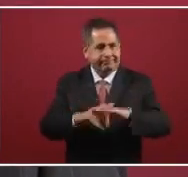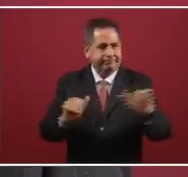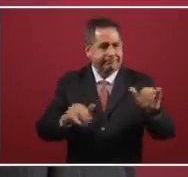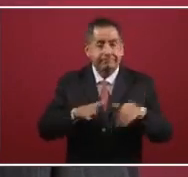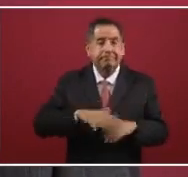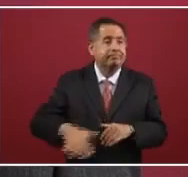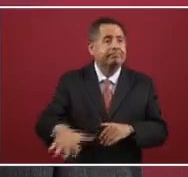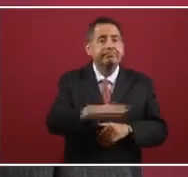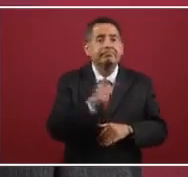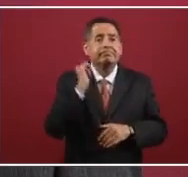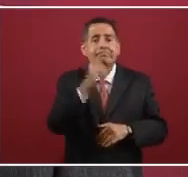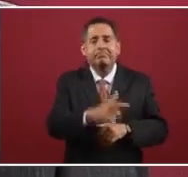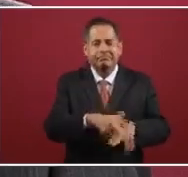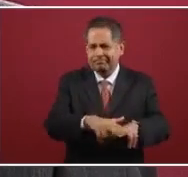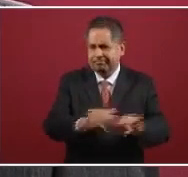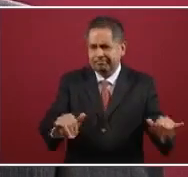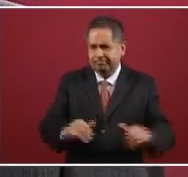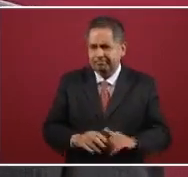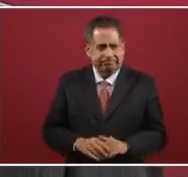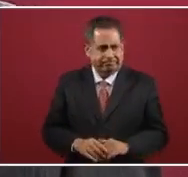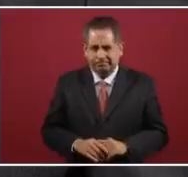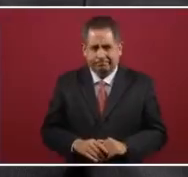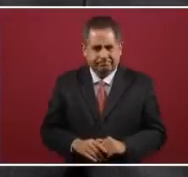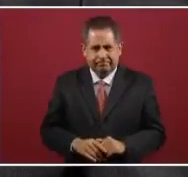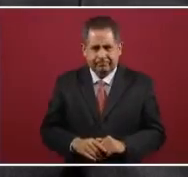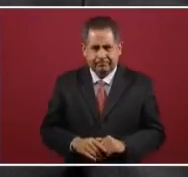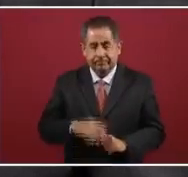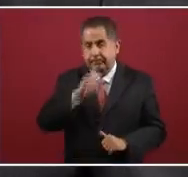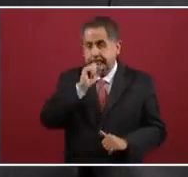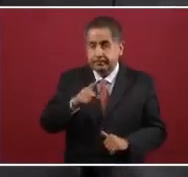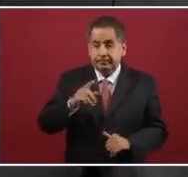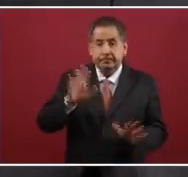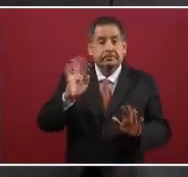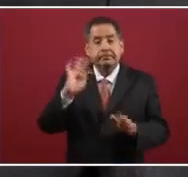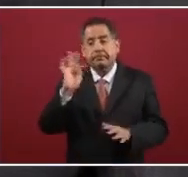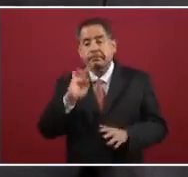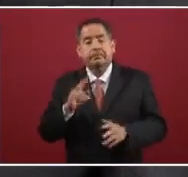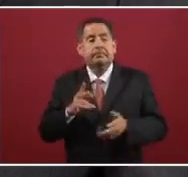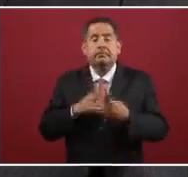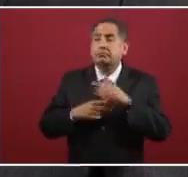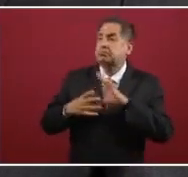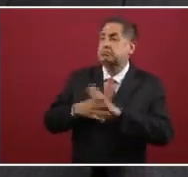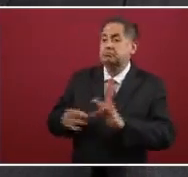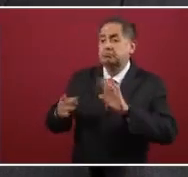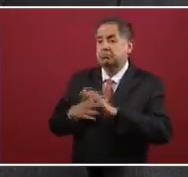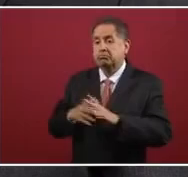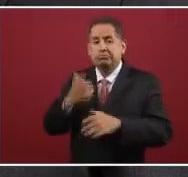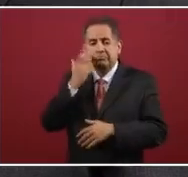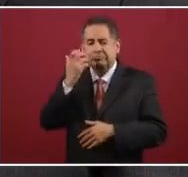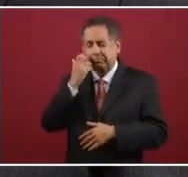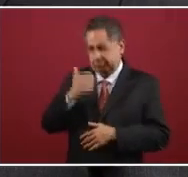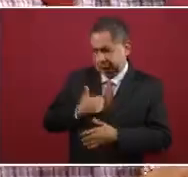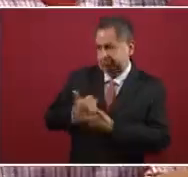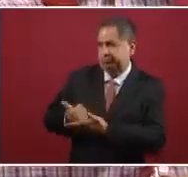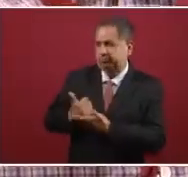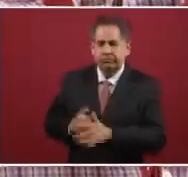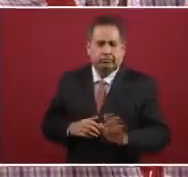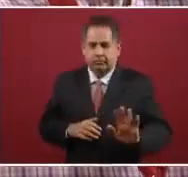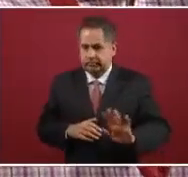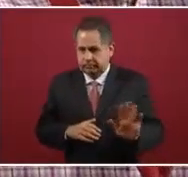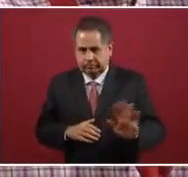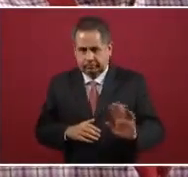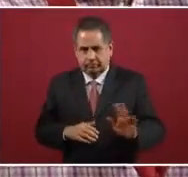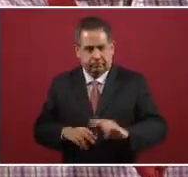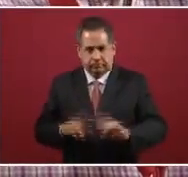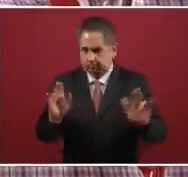comunicación, porque también se puede dar el caso de que vengan a vender favores.